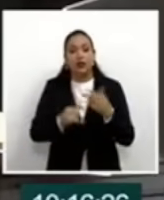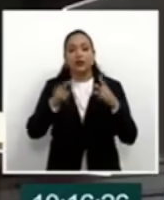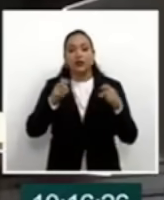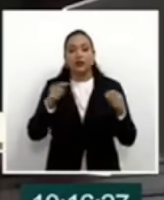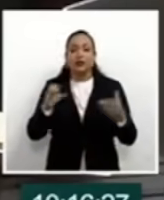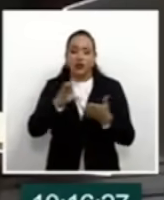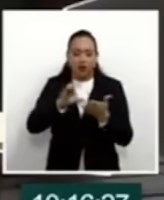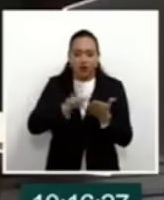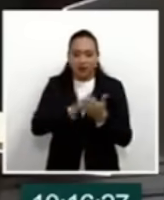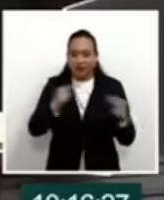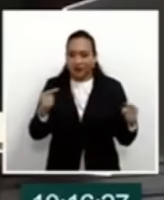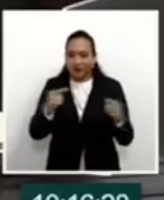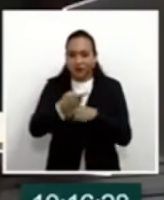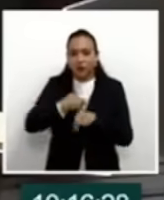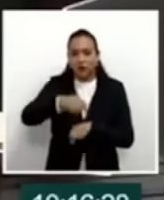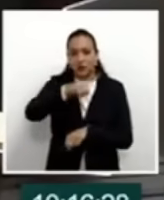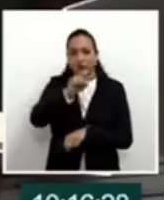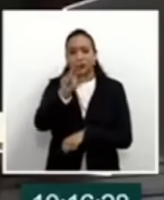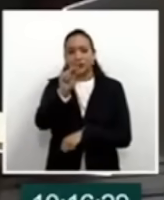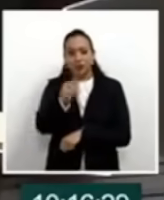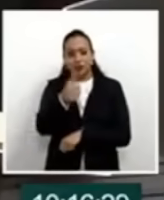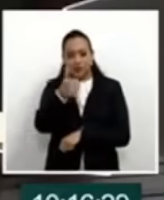acción de inconstitucionalidad